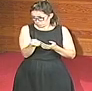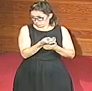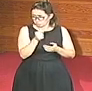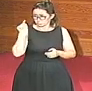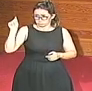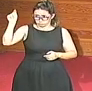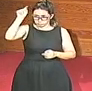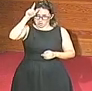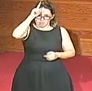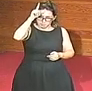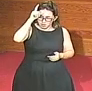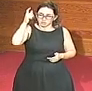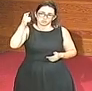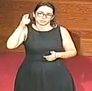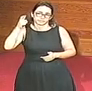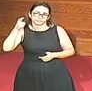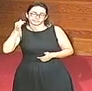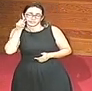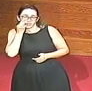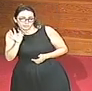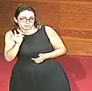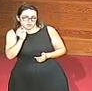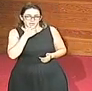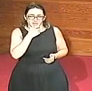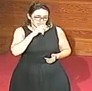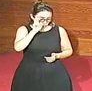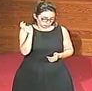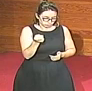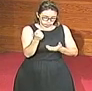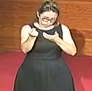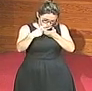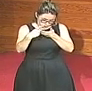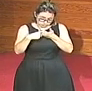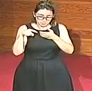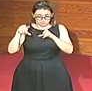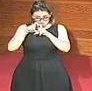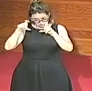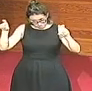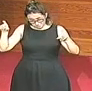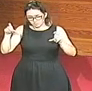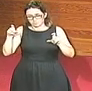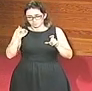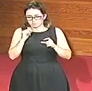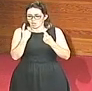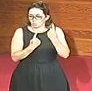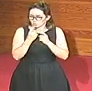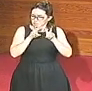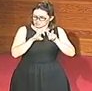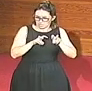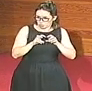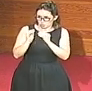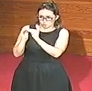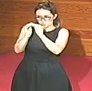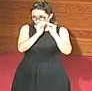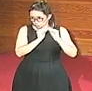medios alemanes, de Le Monde, de diferentes medios, ¿no? Y hay investigaciones que tocan todos a la vez, que